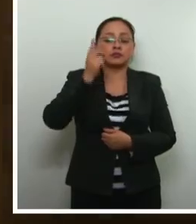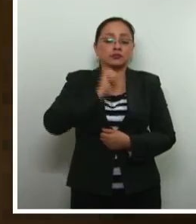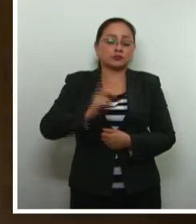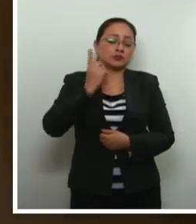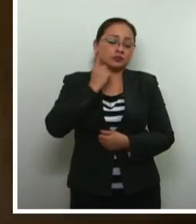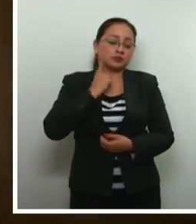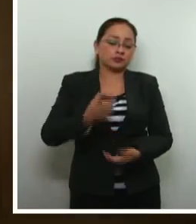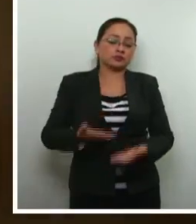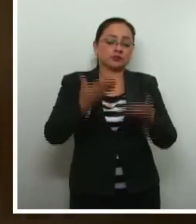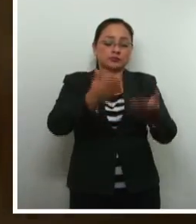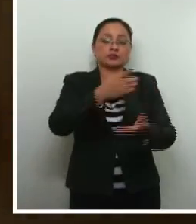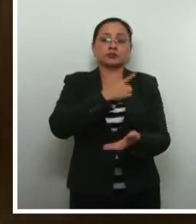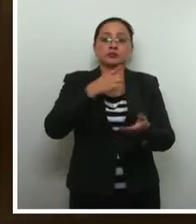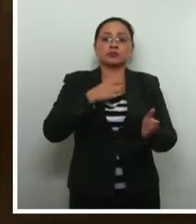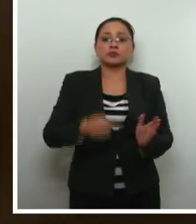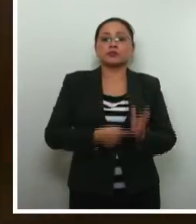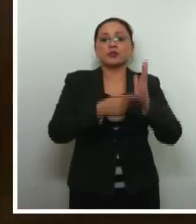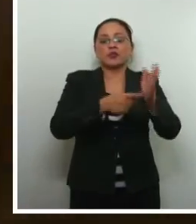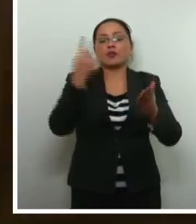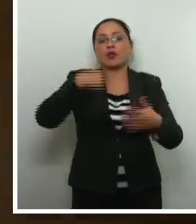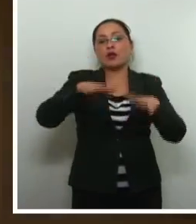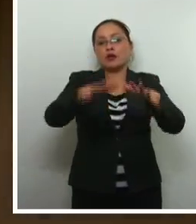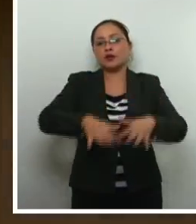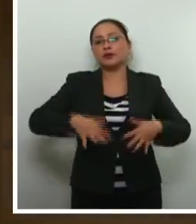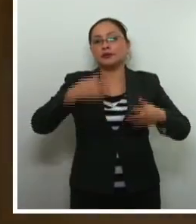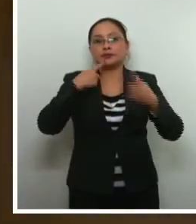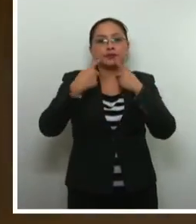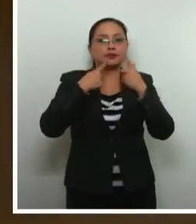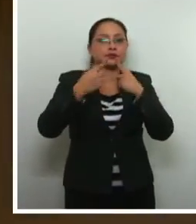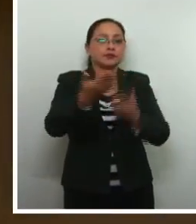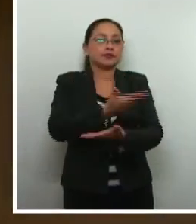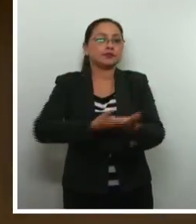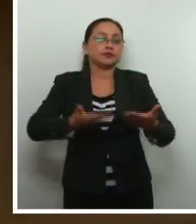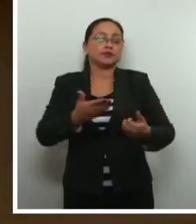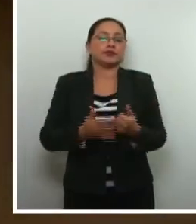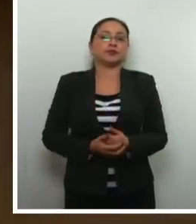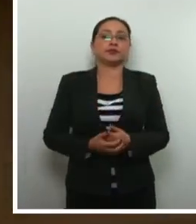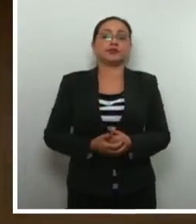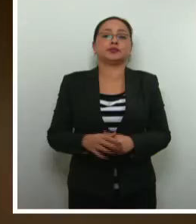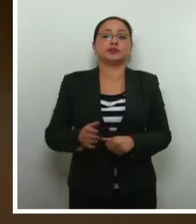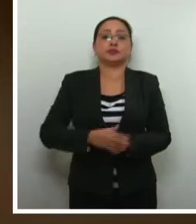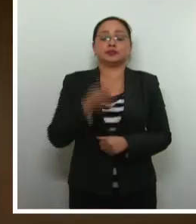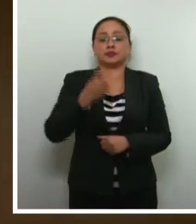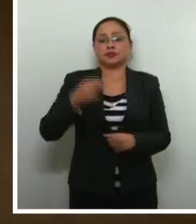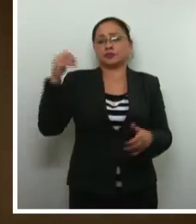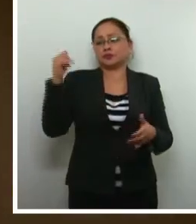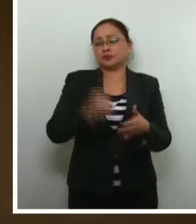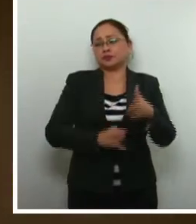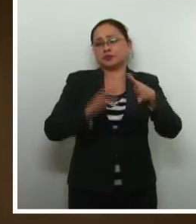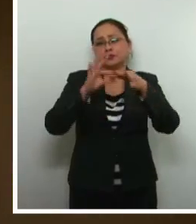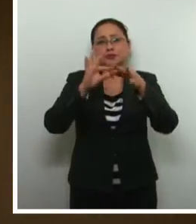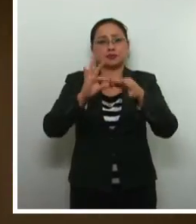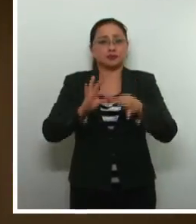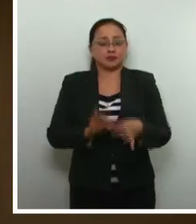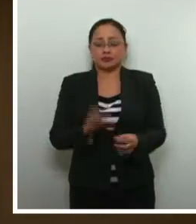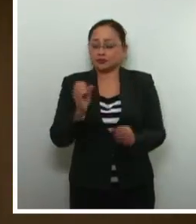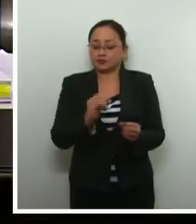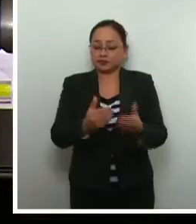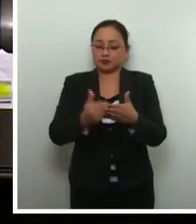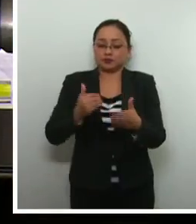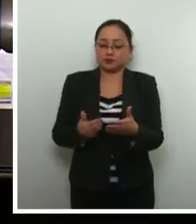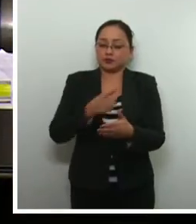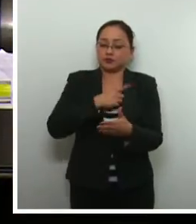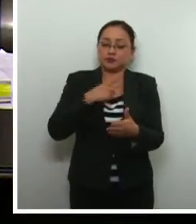Asamblea y la someterá a discusión del Pleno. Esto quiere decir que, para no entrar en más debates, podemos volver a hacer